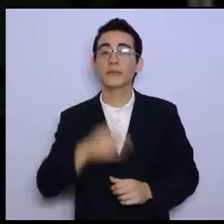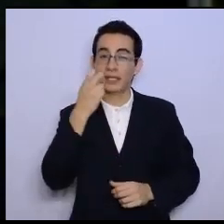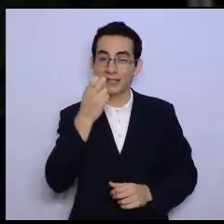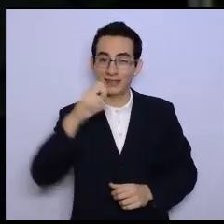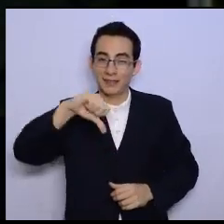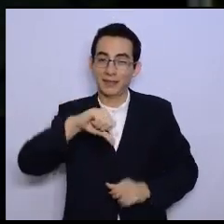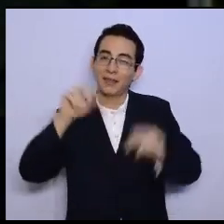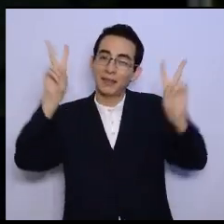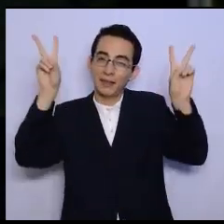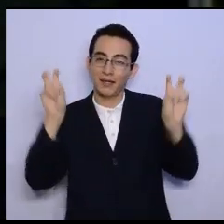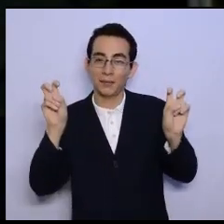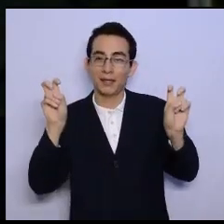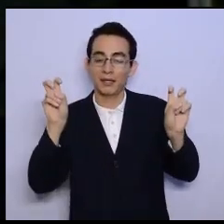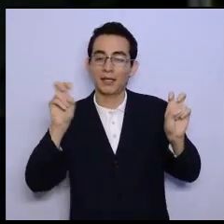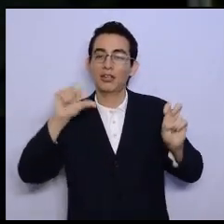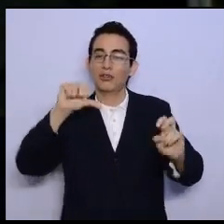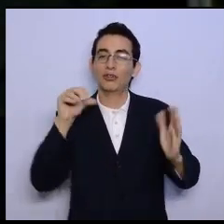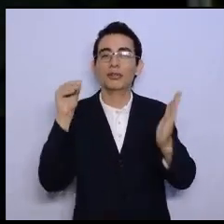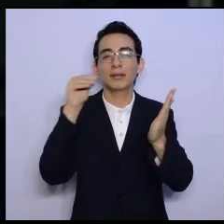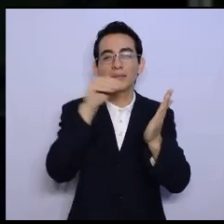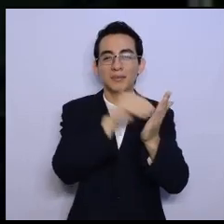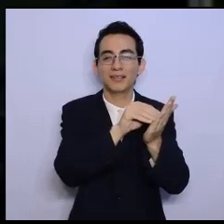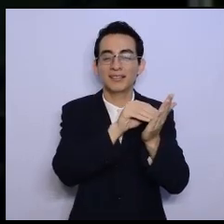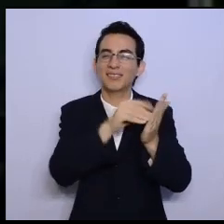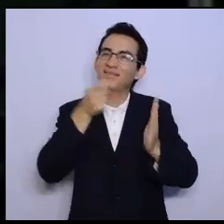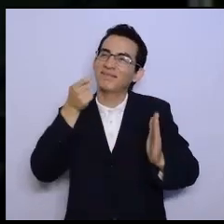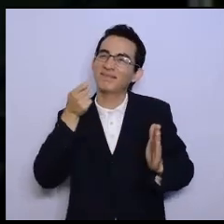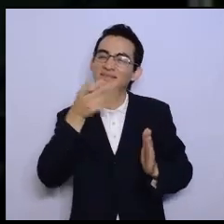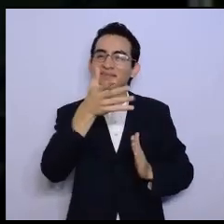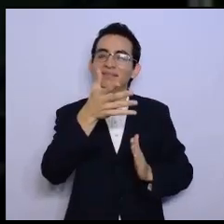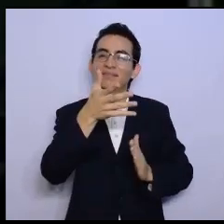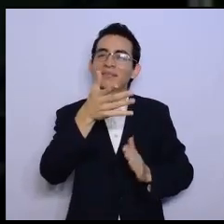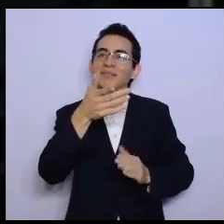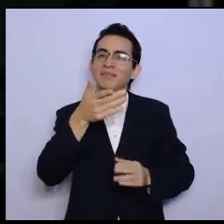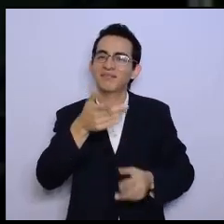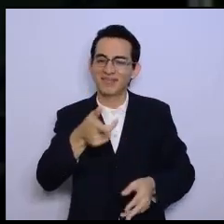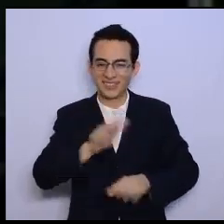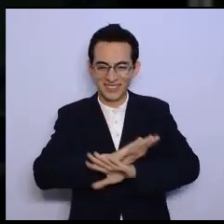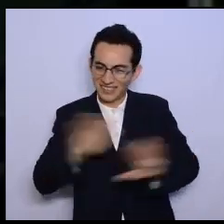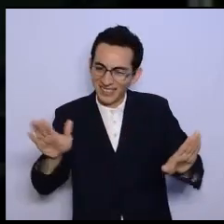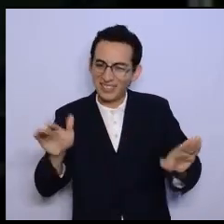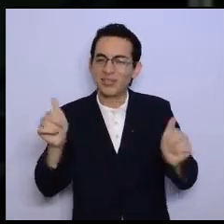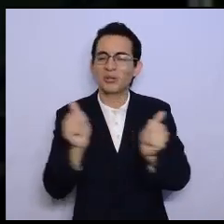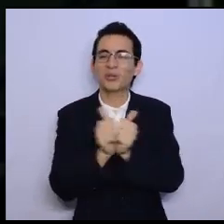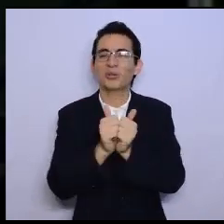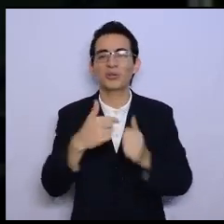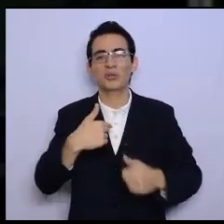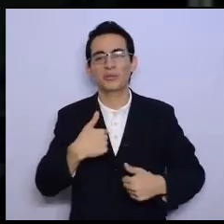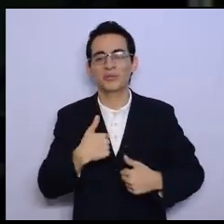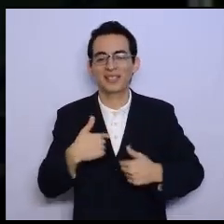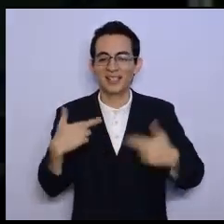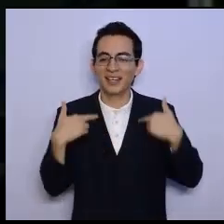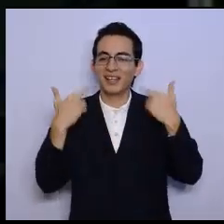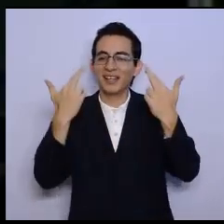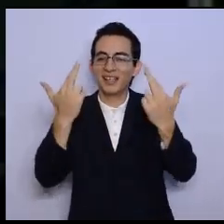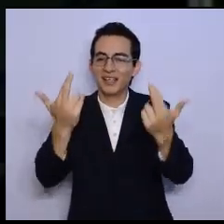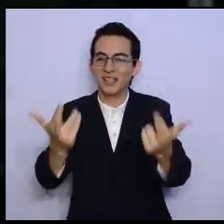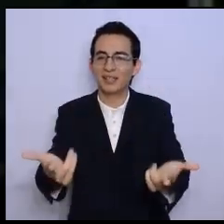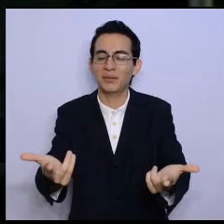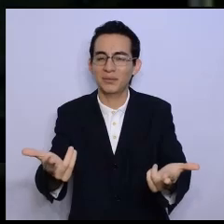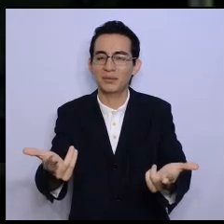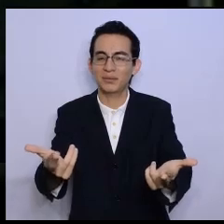Este tema voy a tratar, lo he titulado Bástate mi gracia. Bástate mi gracia.